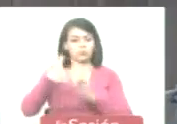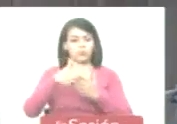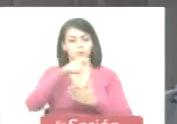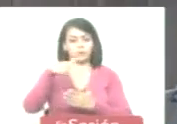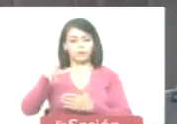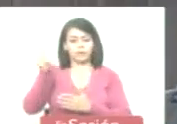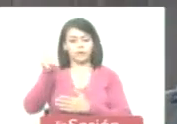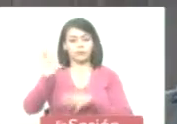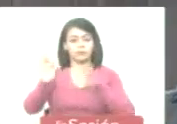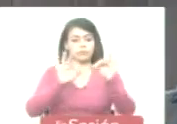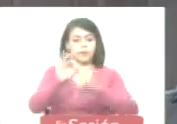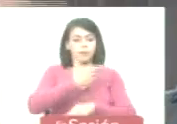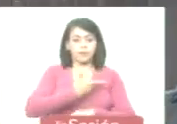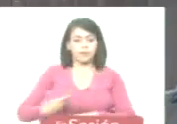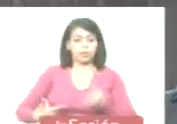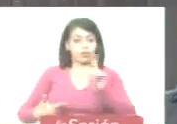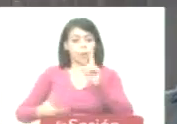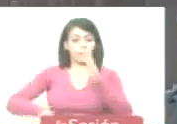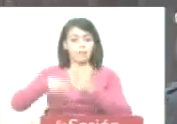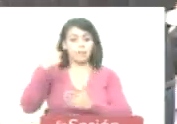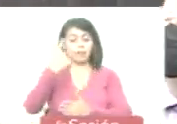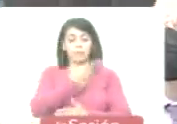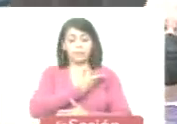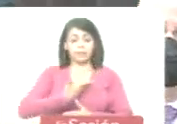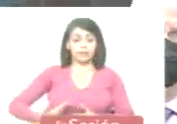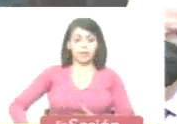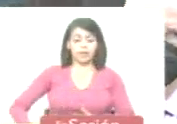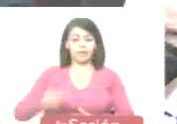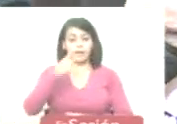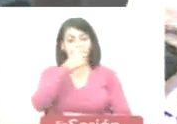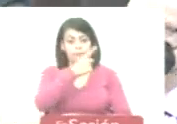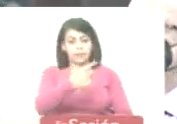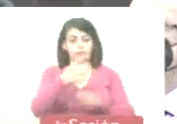elegíamos presidente, fue el primer presidente electo en